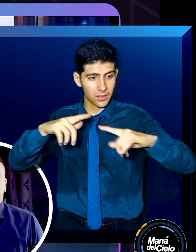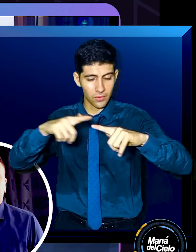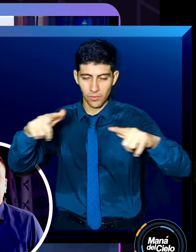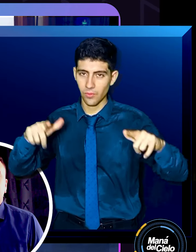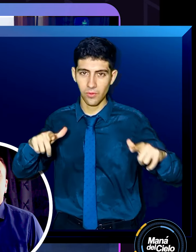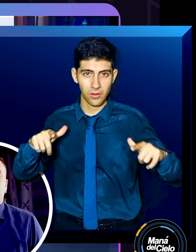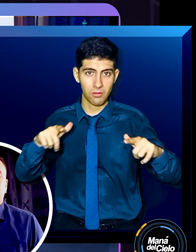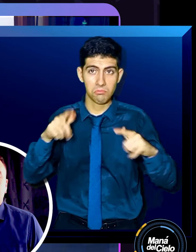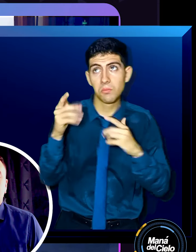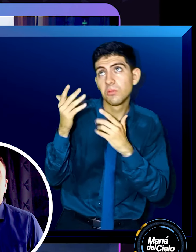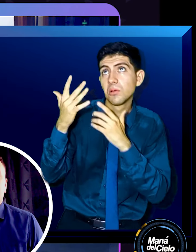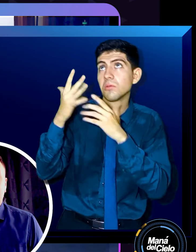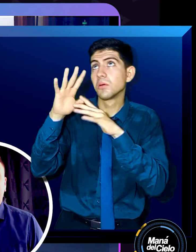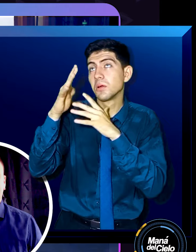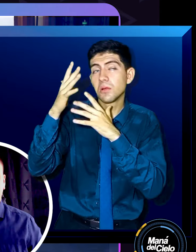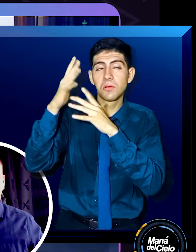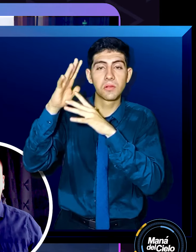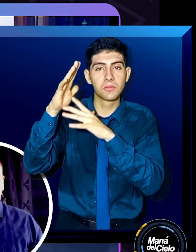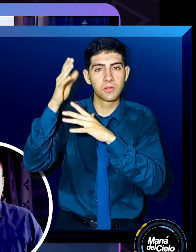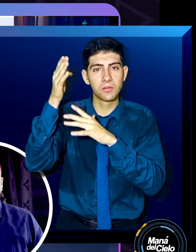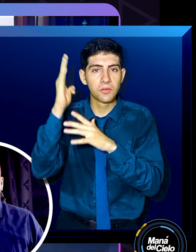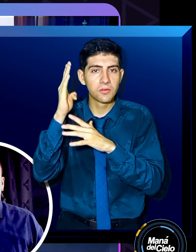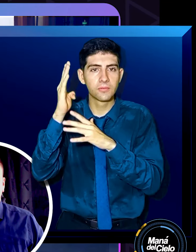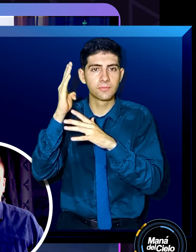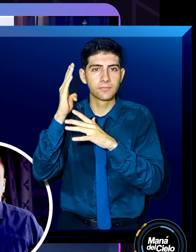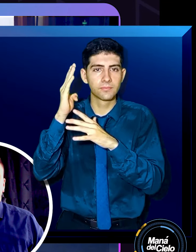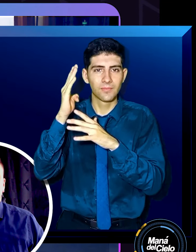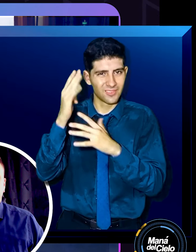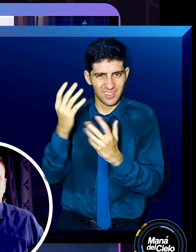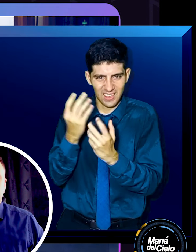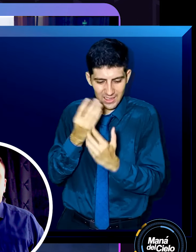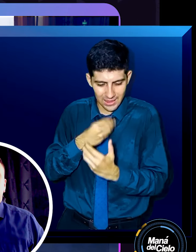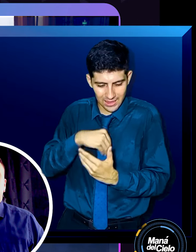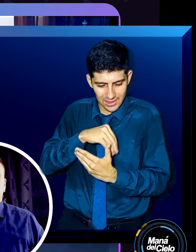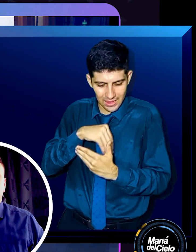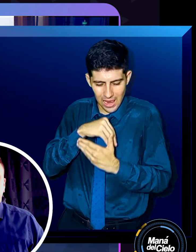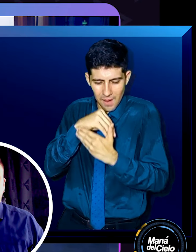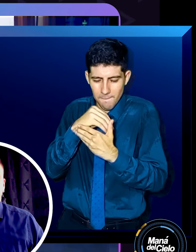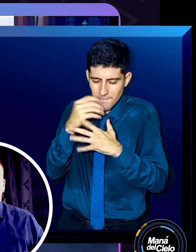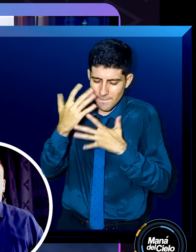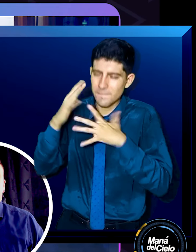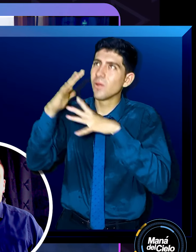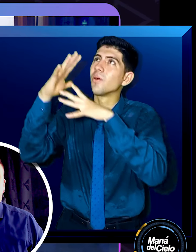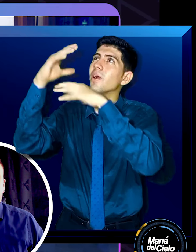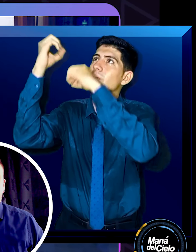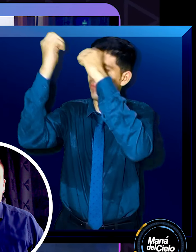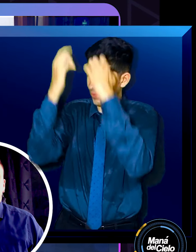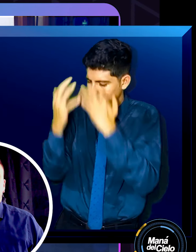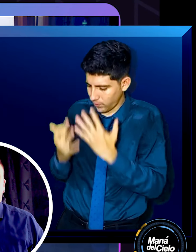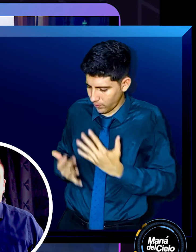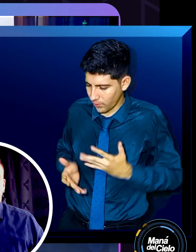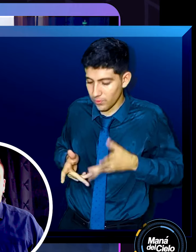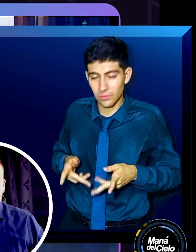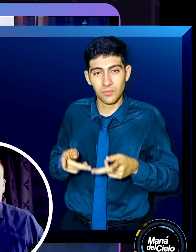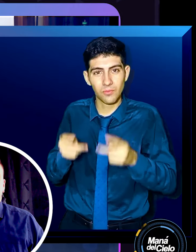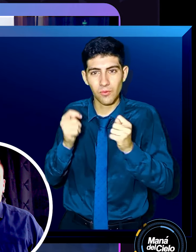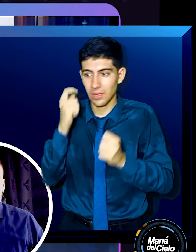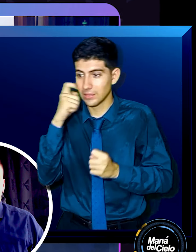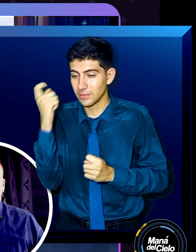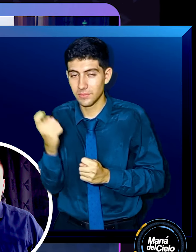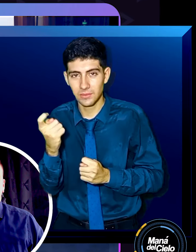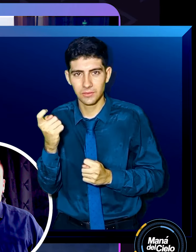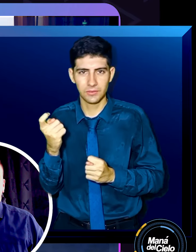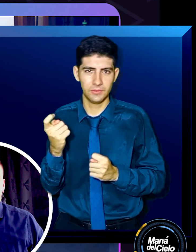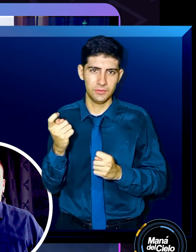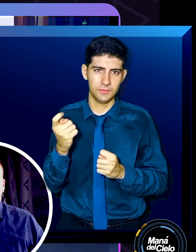Aleluya. Eso lo hemos cantado de chiquito, ¿verdad? Cristo es la peña de Oreb que está brotando. Agua de vida saludable para ti. Ven a beberla.